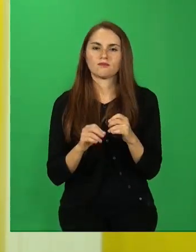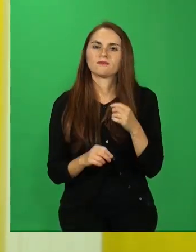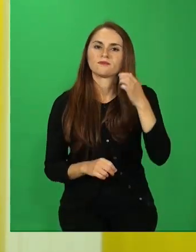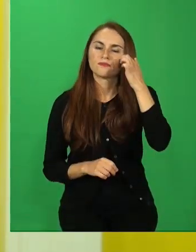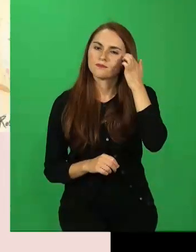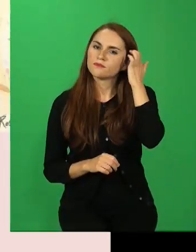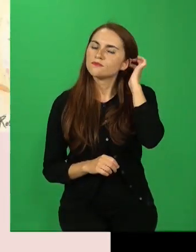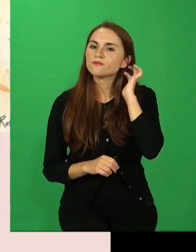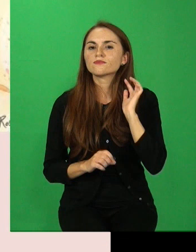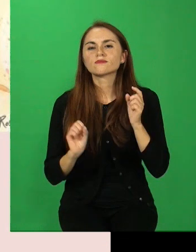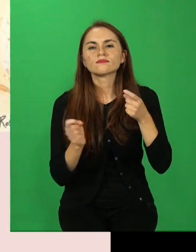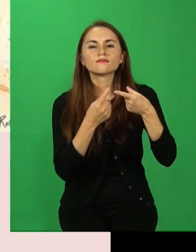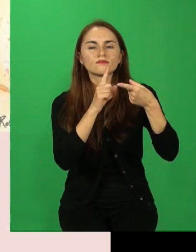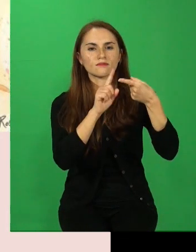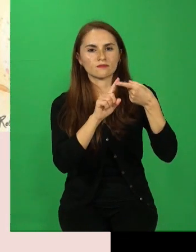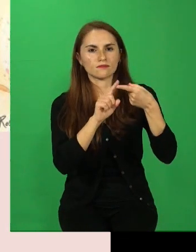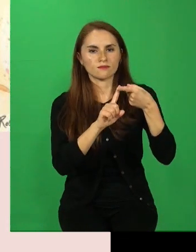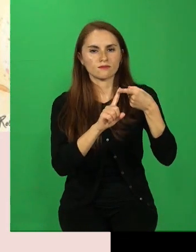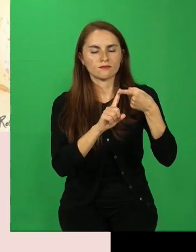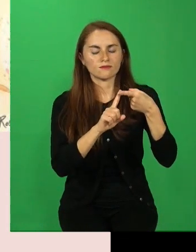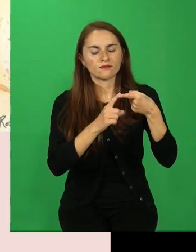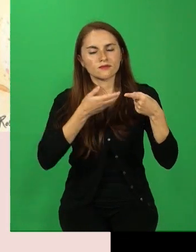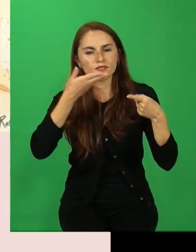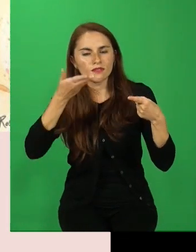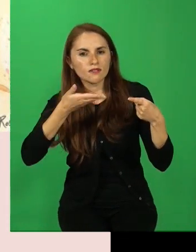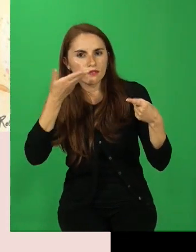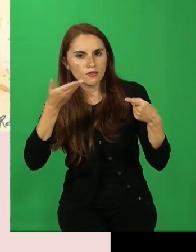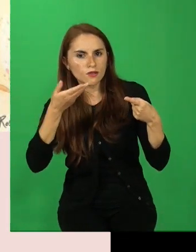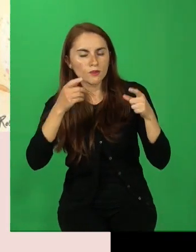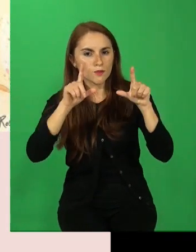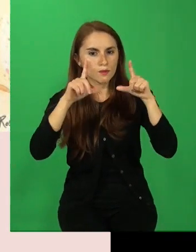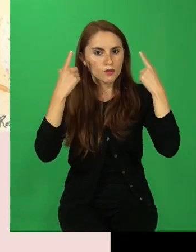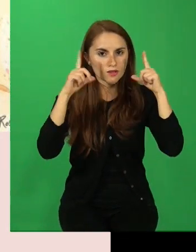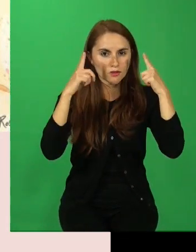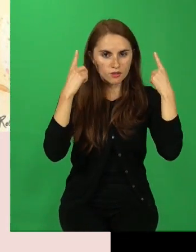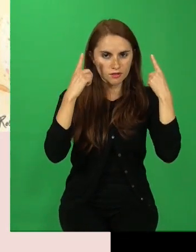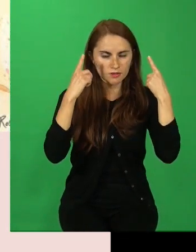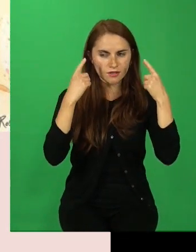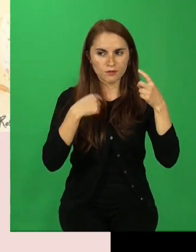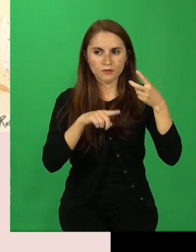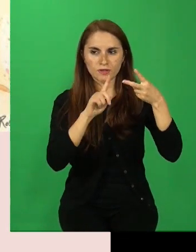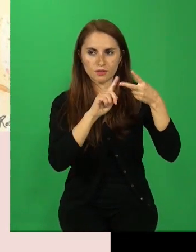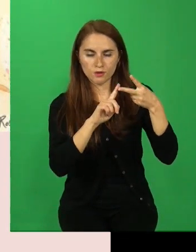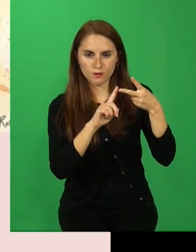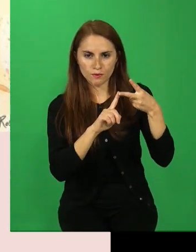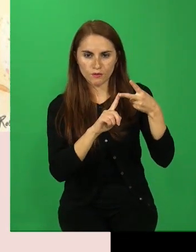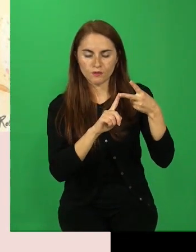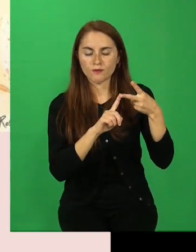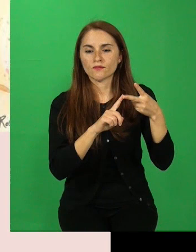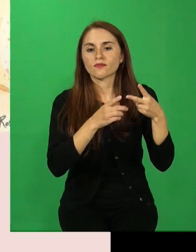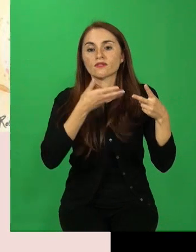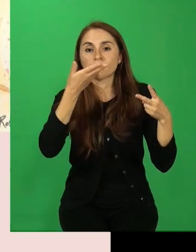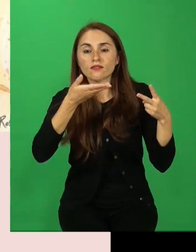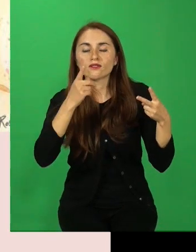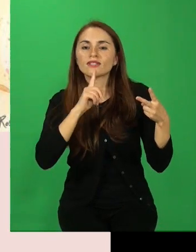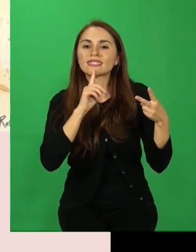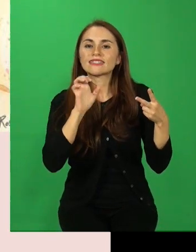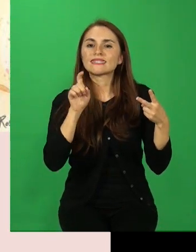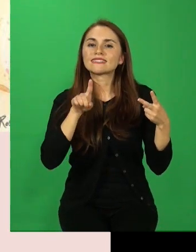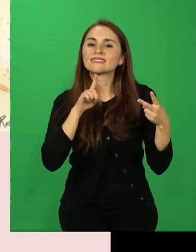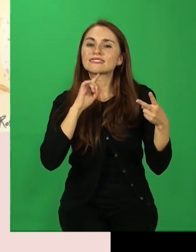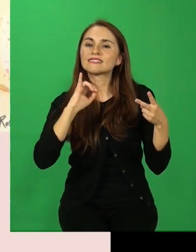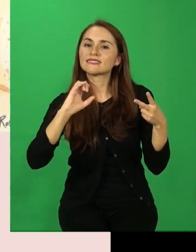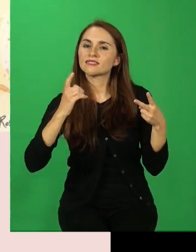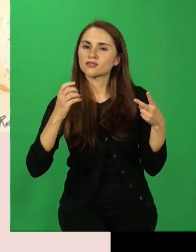hoy. En primer lugar está el narrador protagonista. Segundo lugar, el narrador testigo.